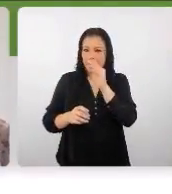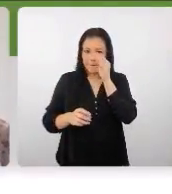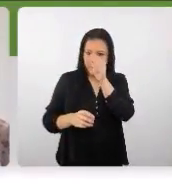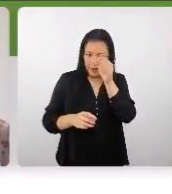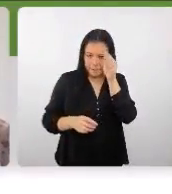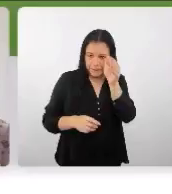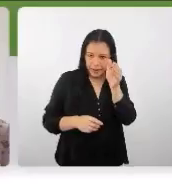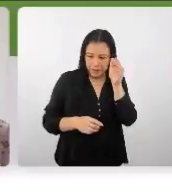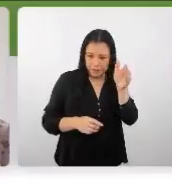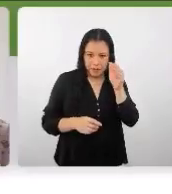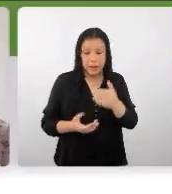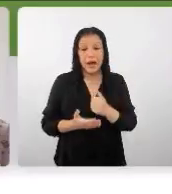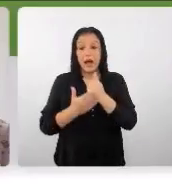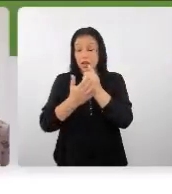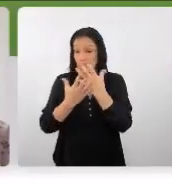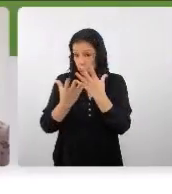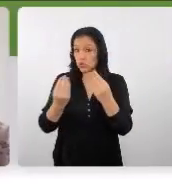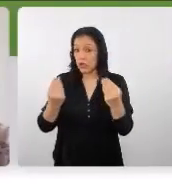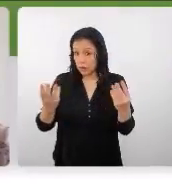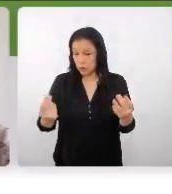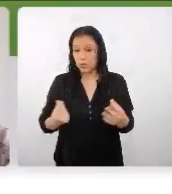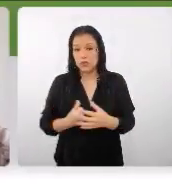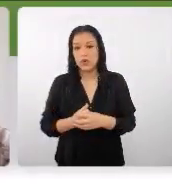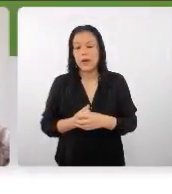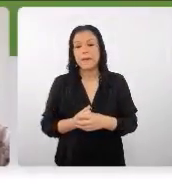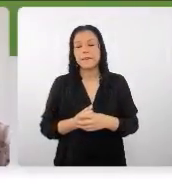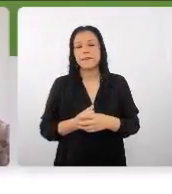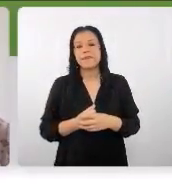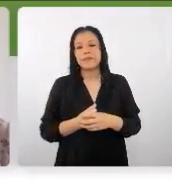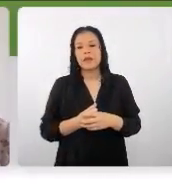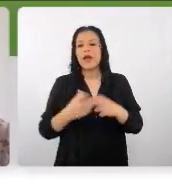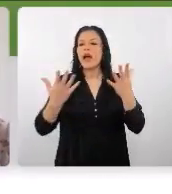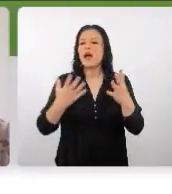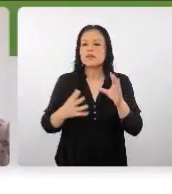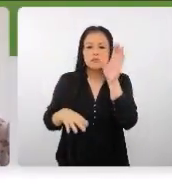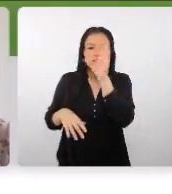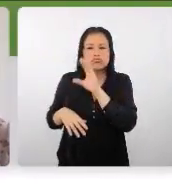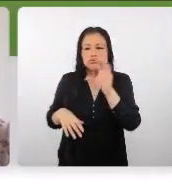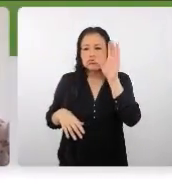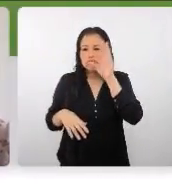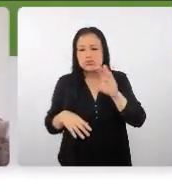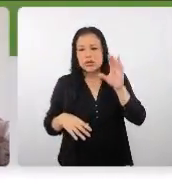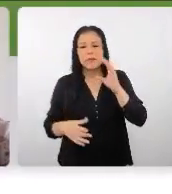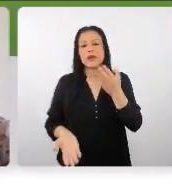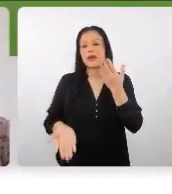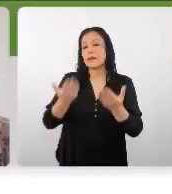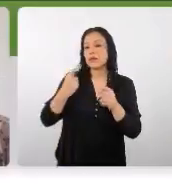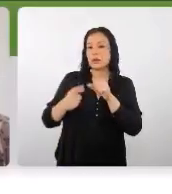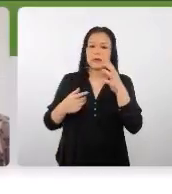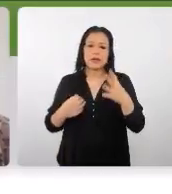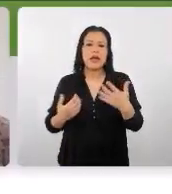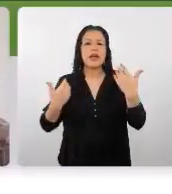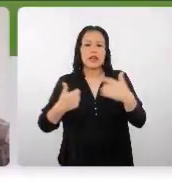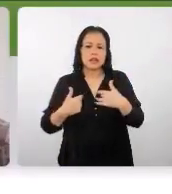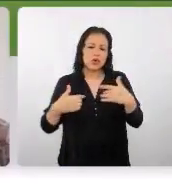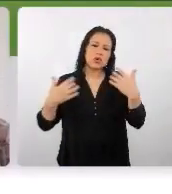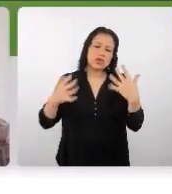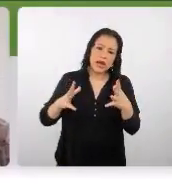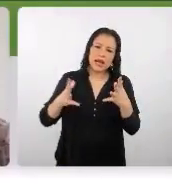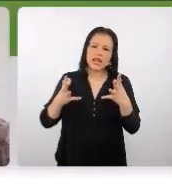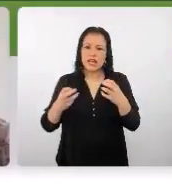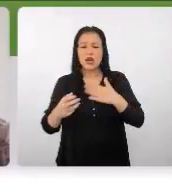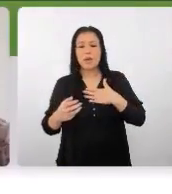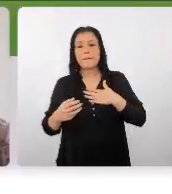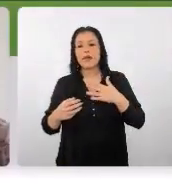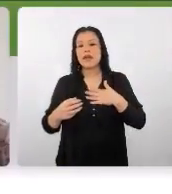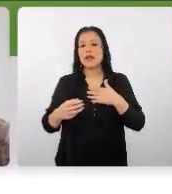mucho hacer este tipo de búsqueda, digamos, porque ustedes pueden decir, ya Gisela, yo quiero hacer mi